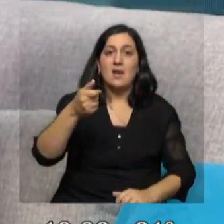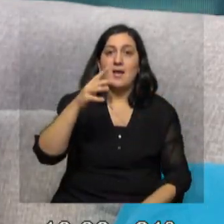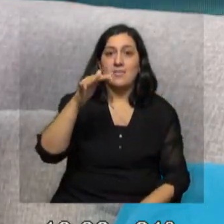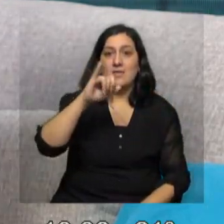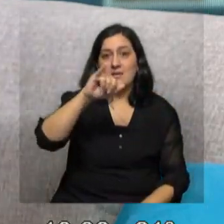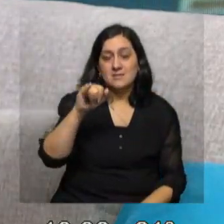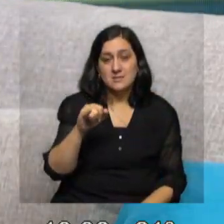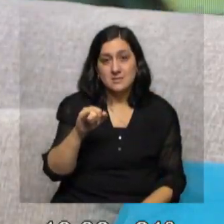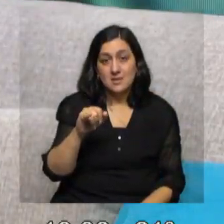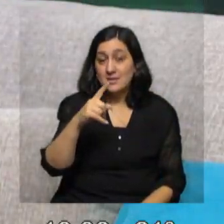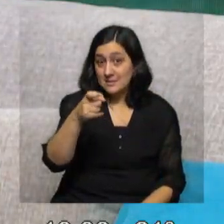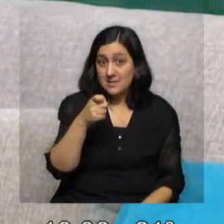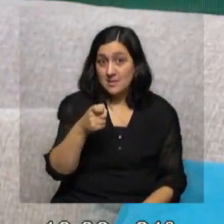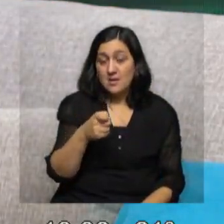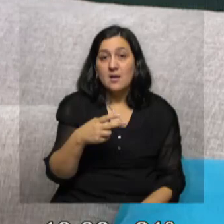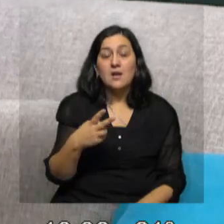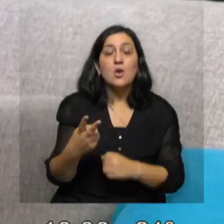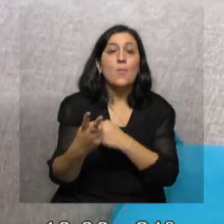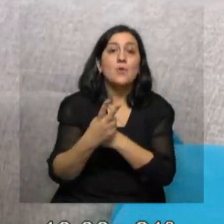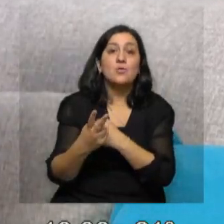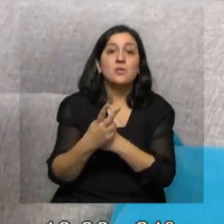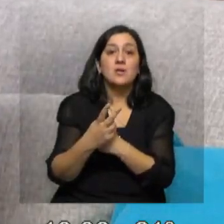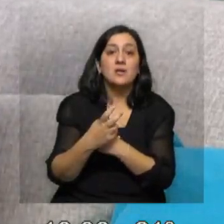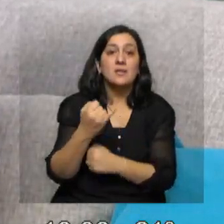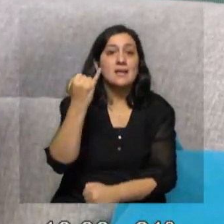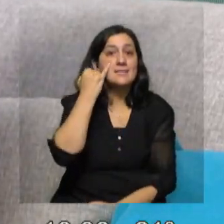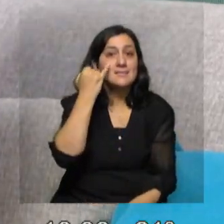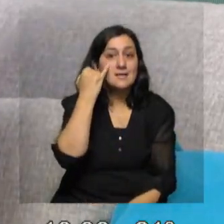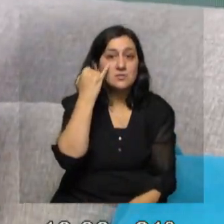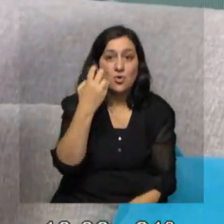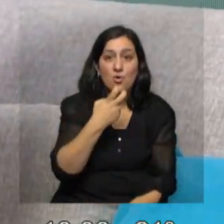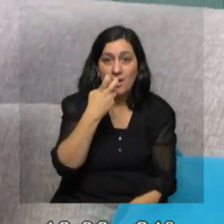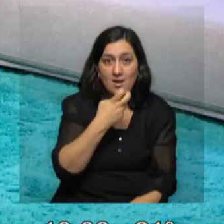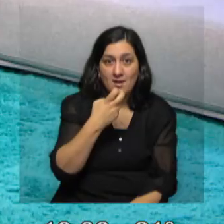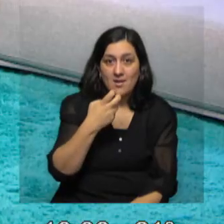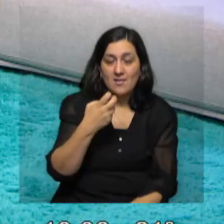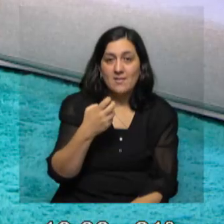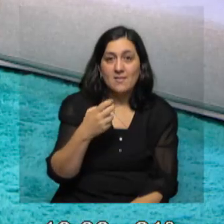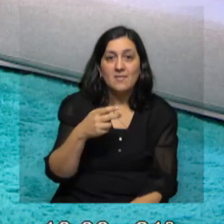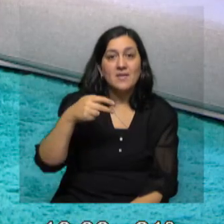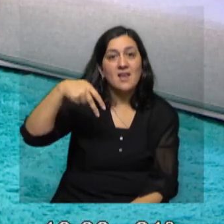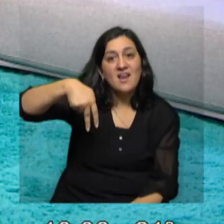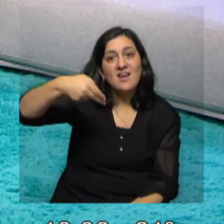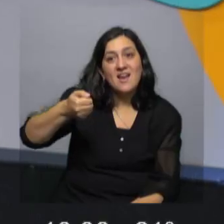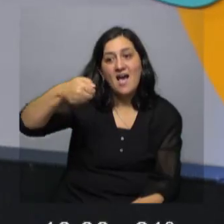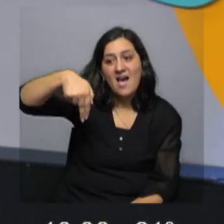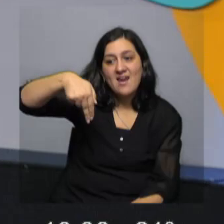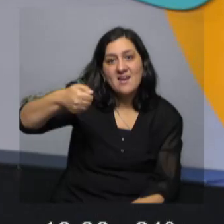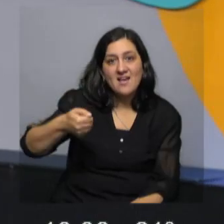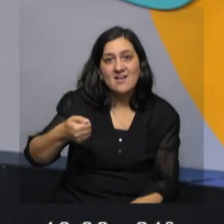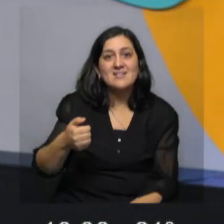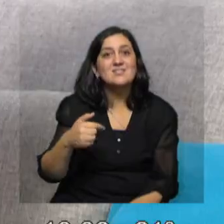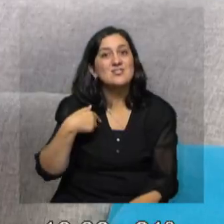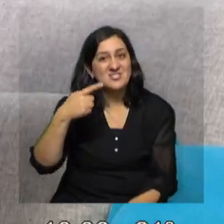proteger, por ejemplo, es. Sexo oral. Lo ponemos. ¡Ah, naná! Lo de naná. Sí, ya me enteré. Me enteré de tus andadas.